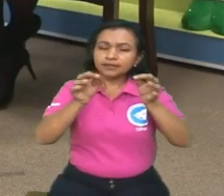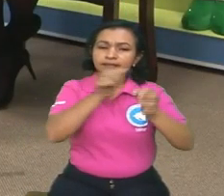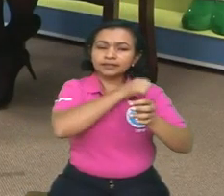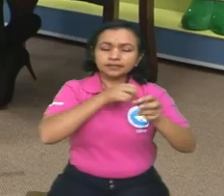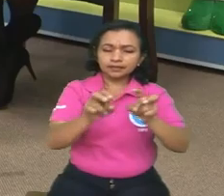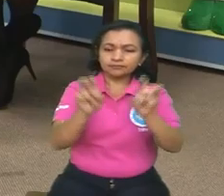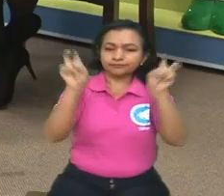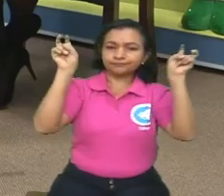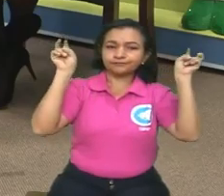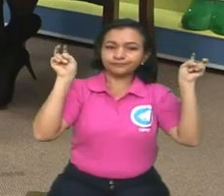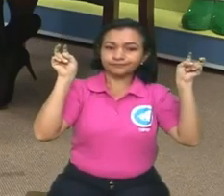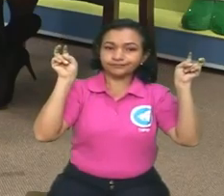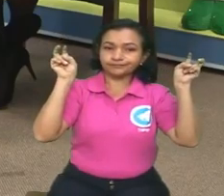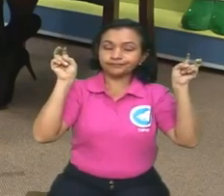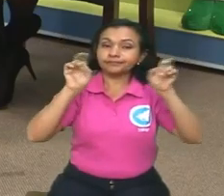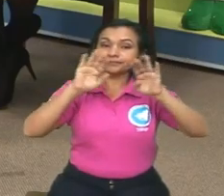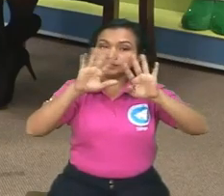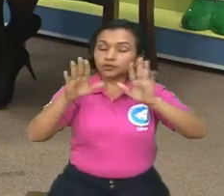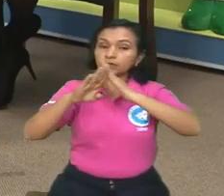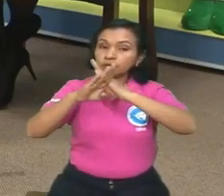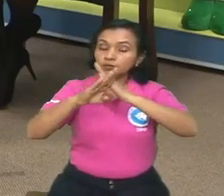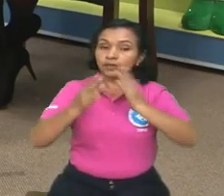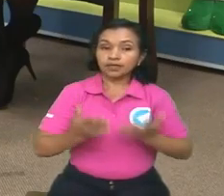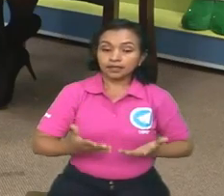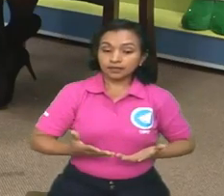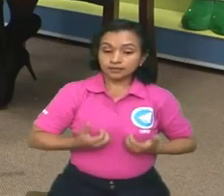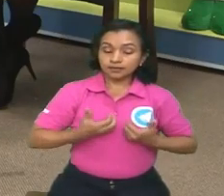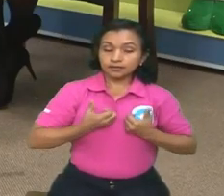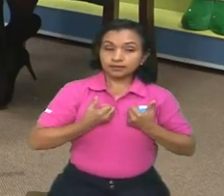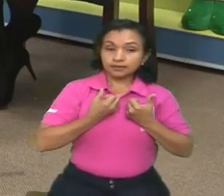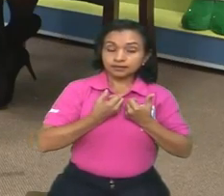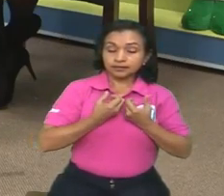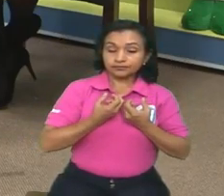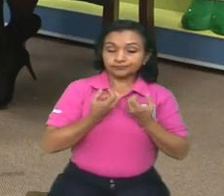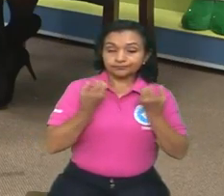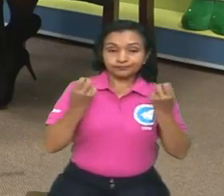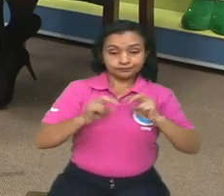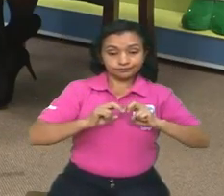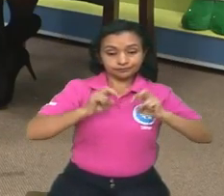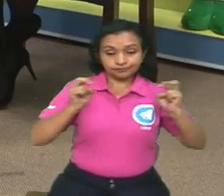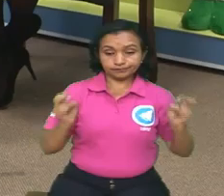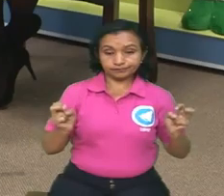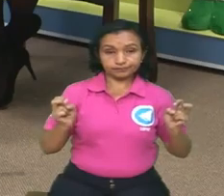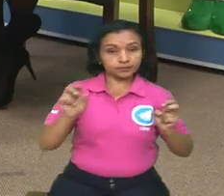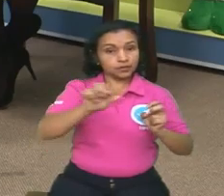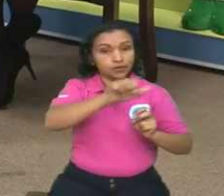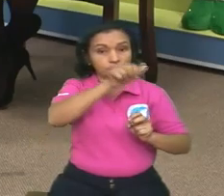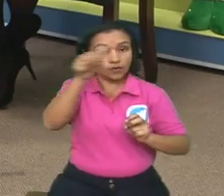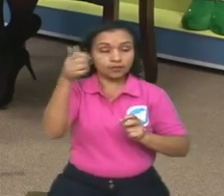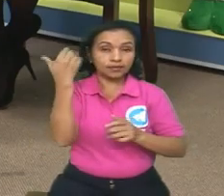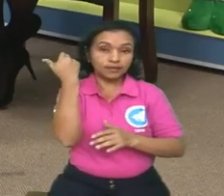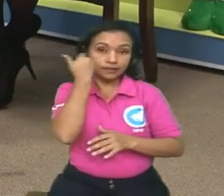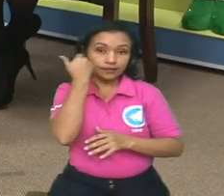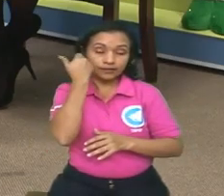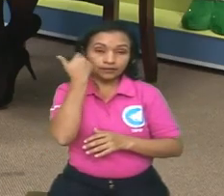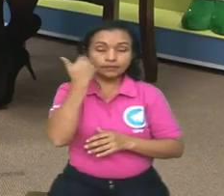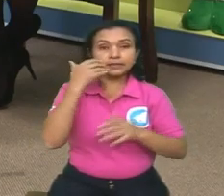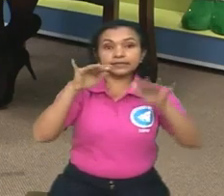la prevención de enfermedades de la mujer. No solo el cáncer cervicouterino, sino también otro tipo de padecimientos que se